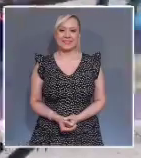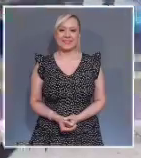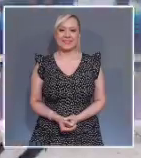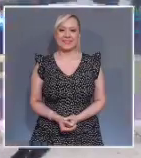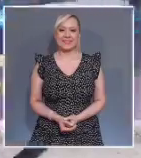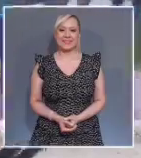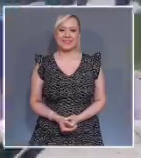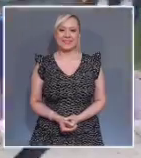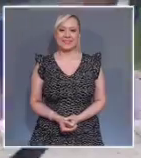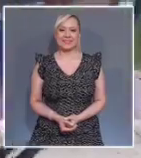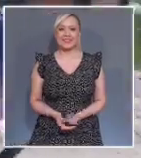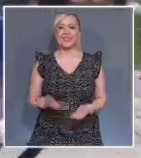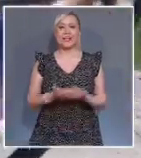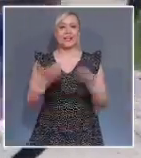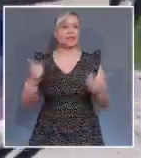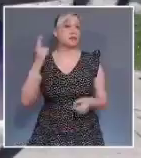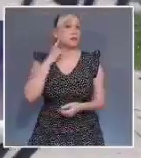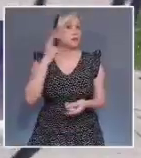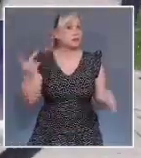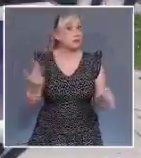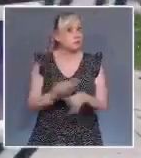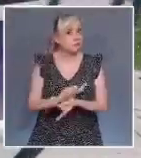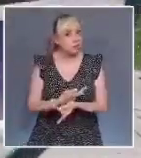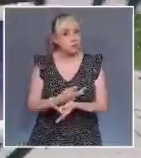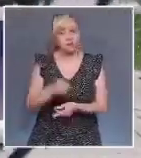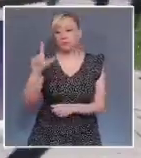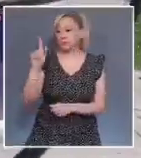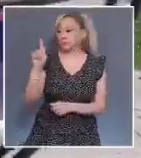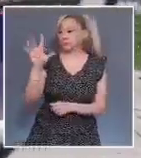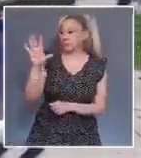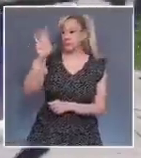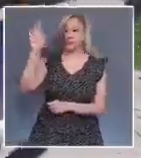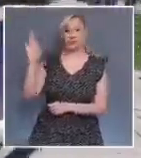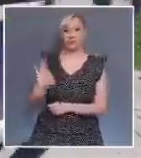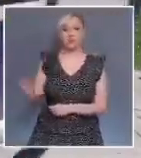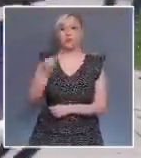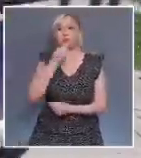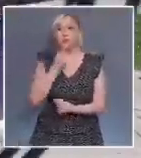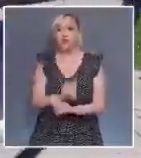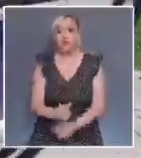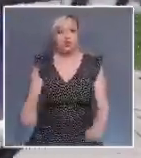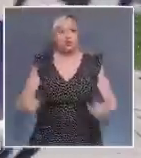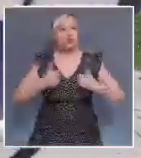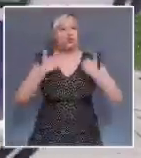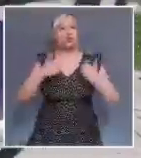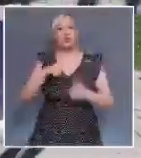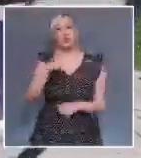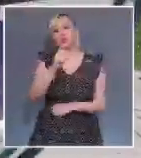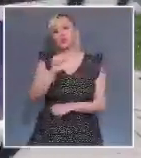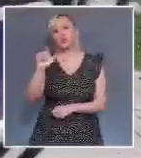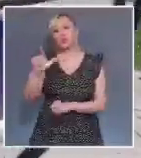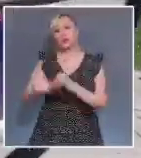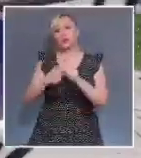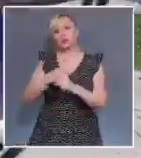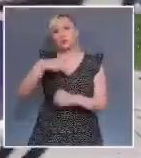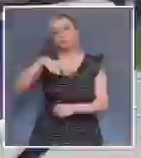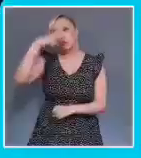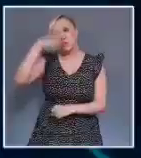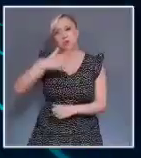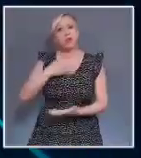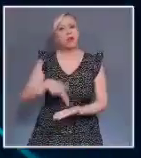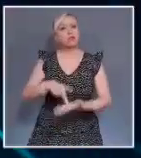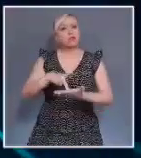Al regresar, el 75% de infantes y adolescentes en México sufren sobrepeso y obesidad.